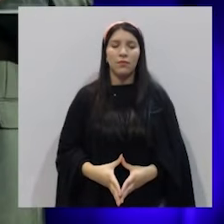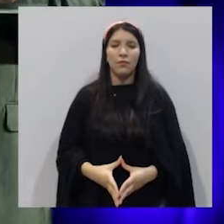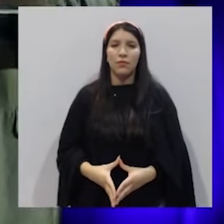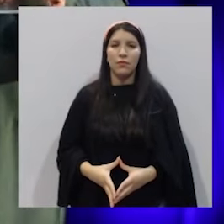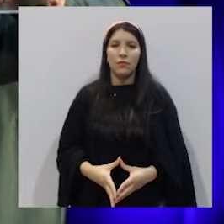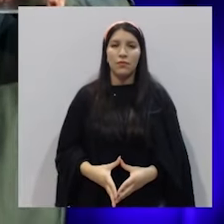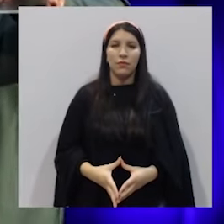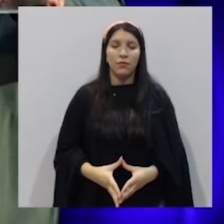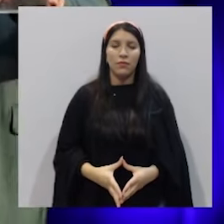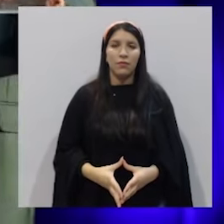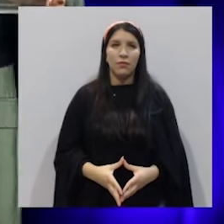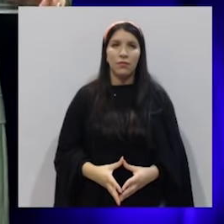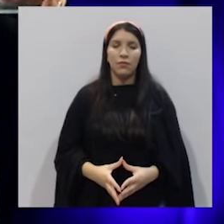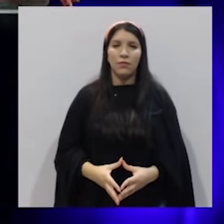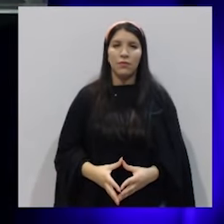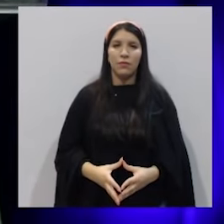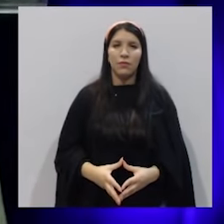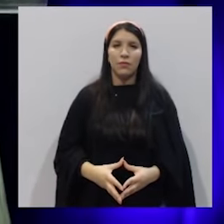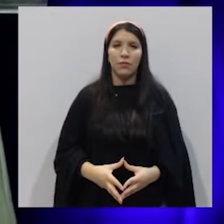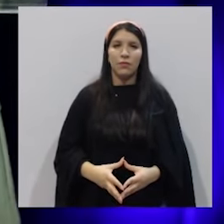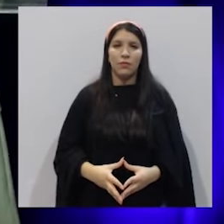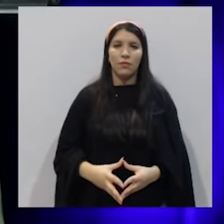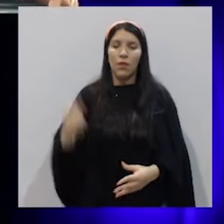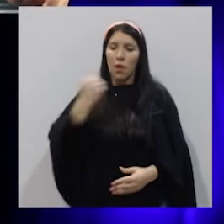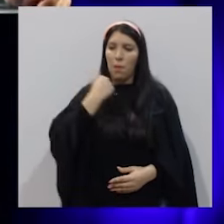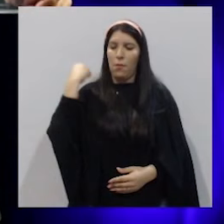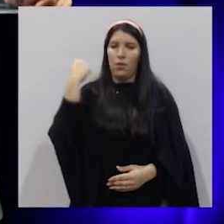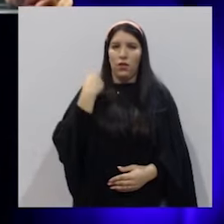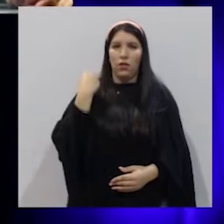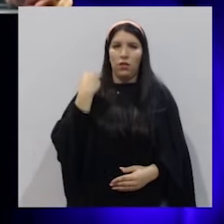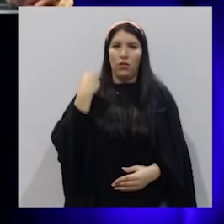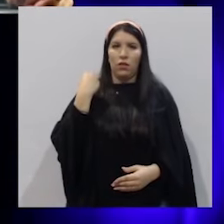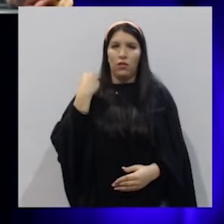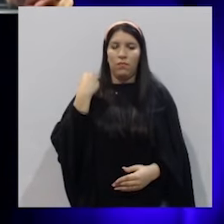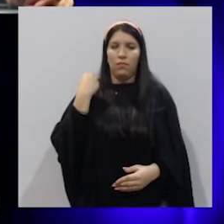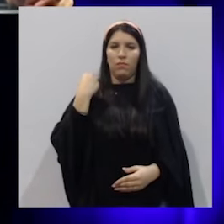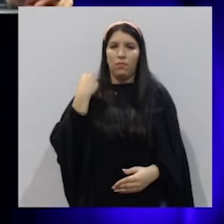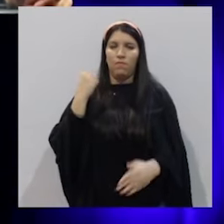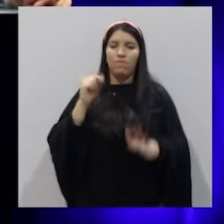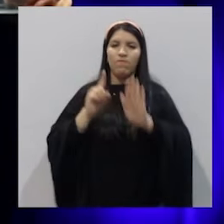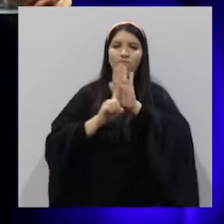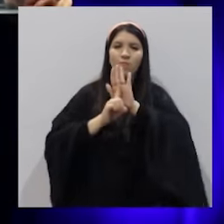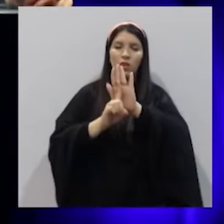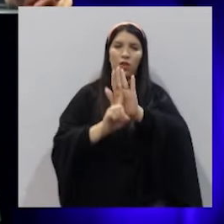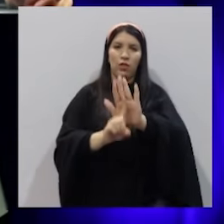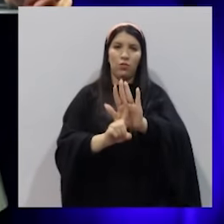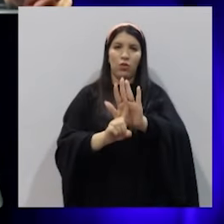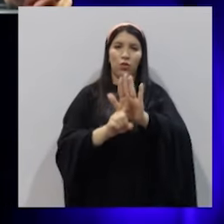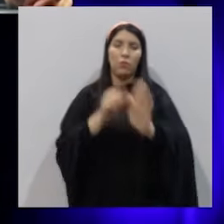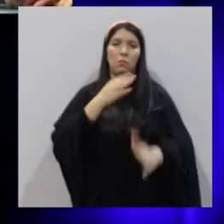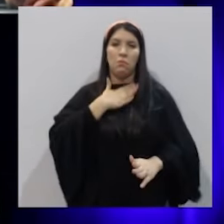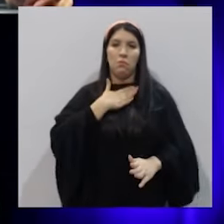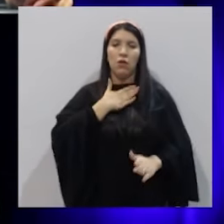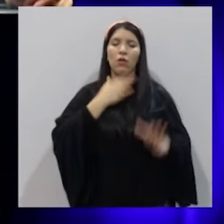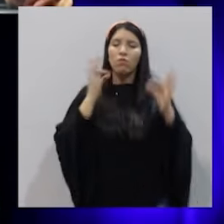tierra y es importante poder vivir de esta de esta manera de esta forma pero también nos enseña la biblia